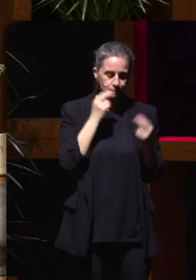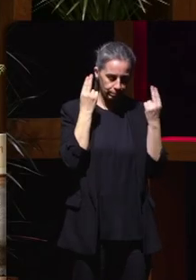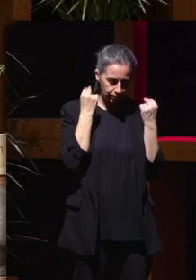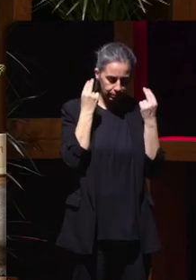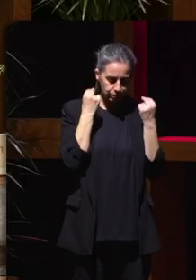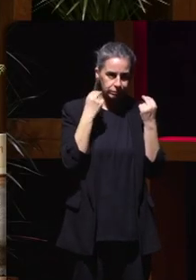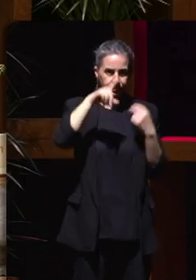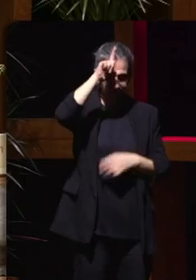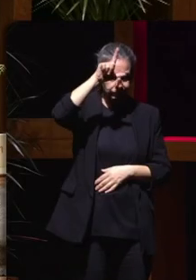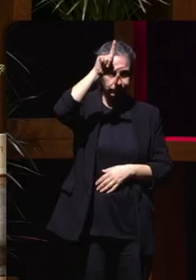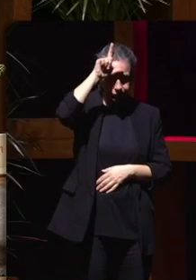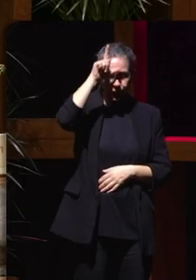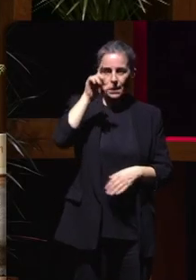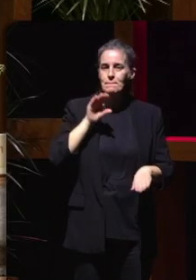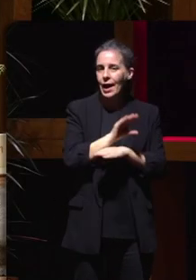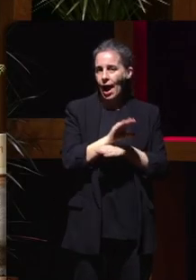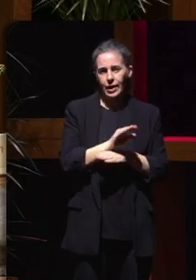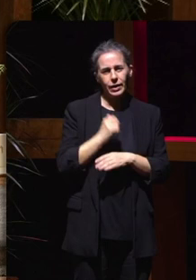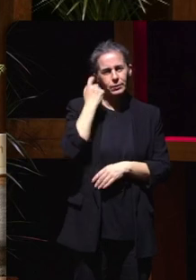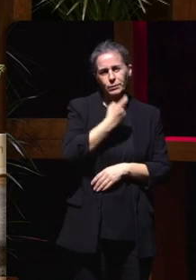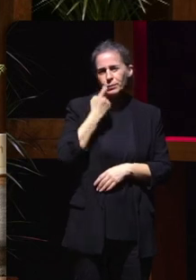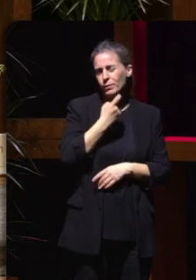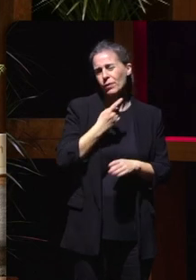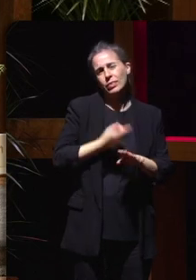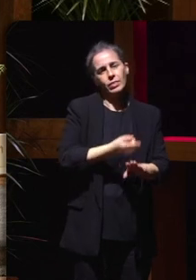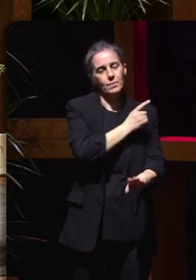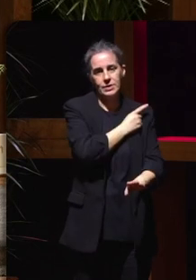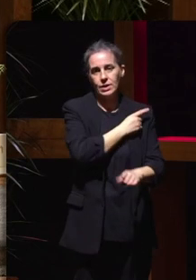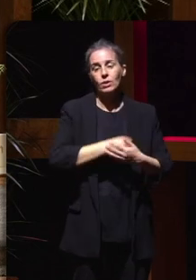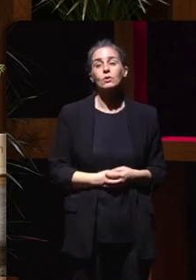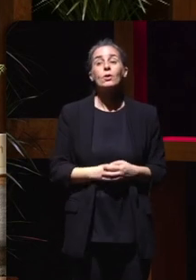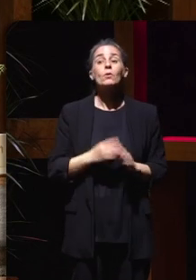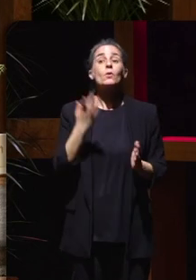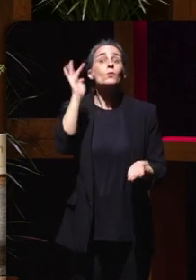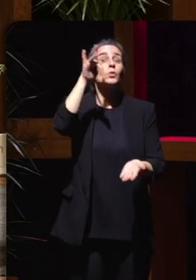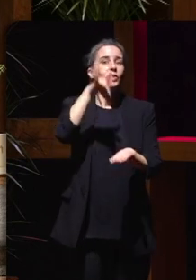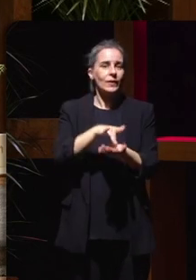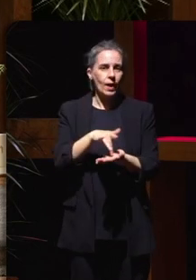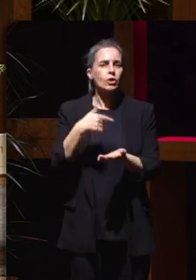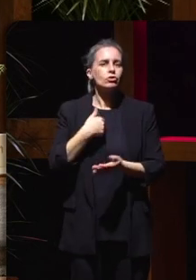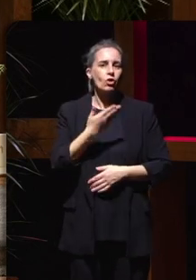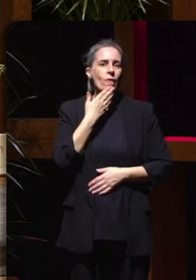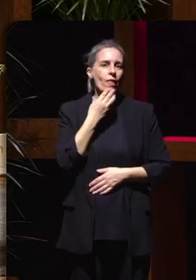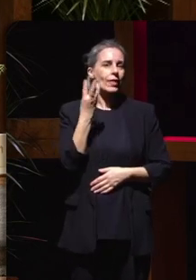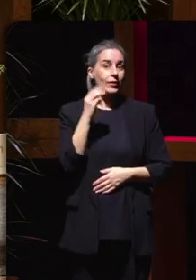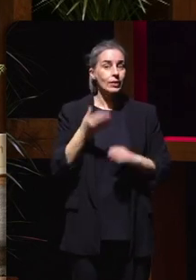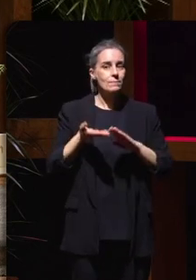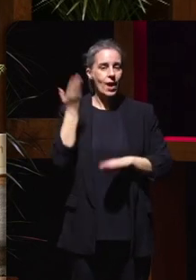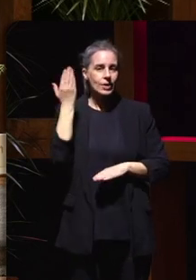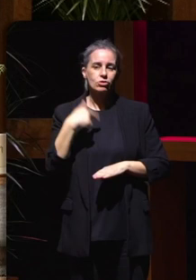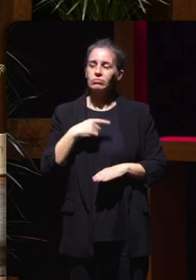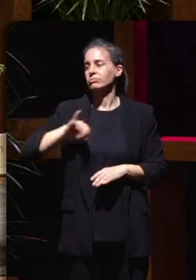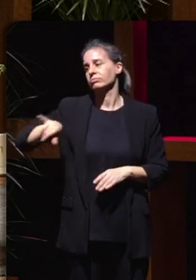era durante demasiado sanos pero un día se atiña se pasaba los 30 can 6 me servol se irá